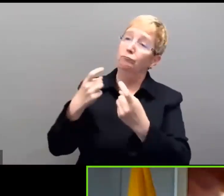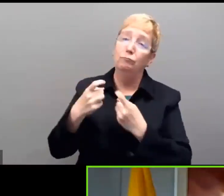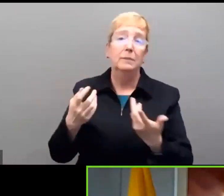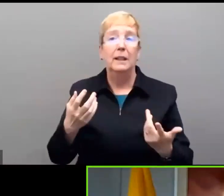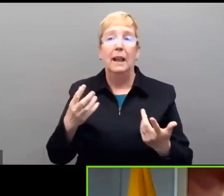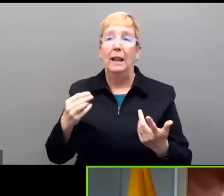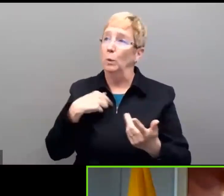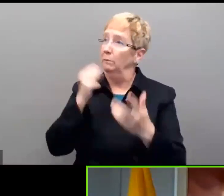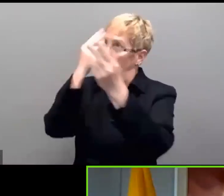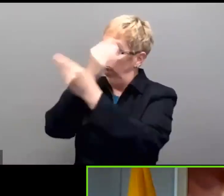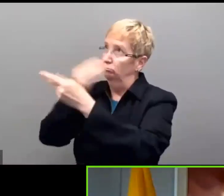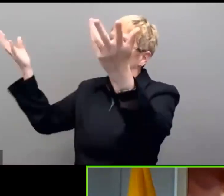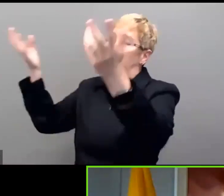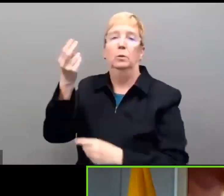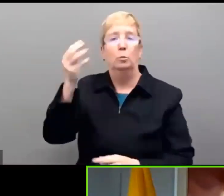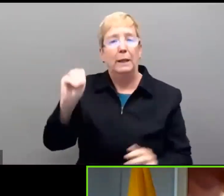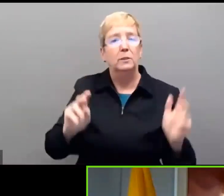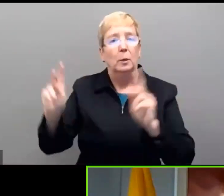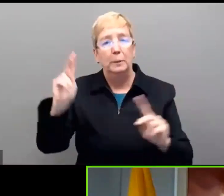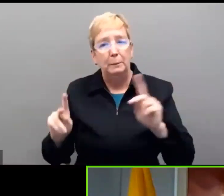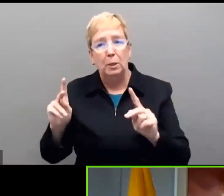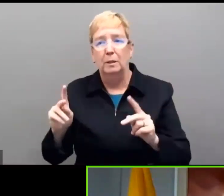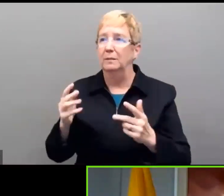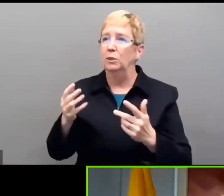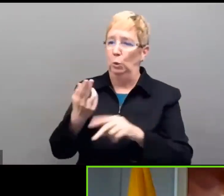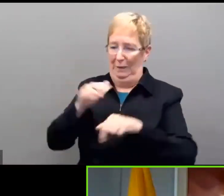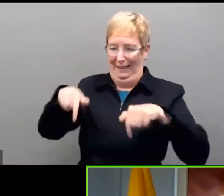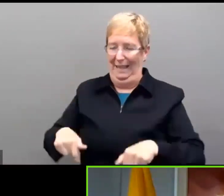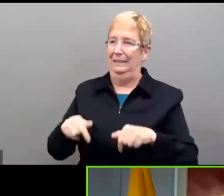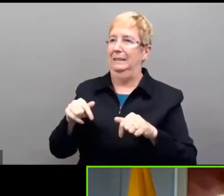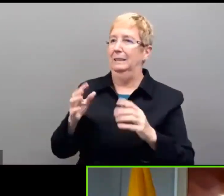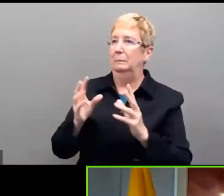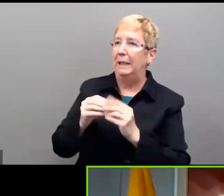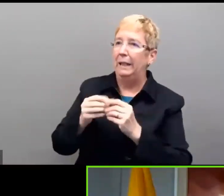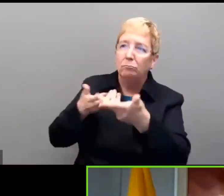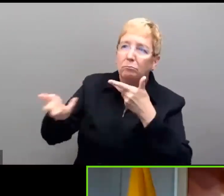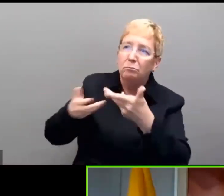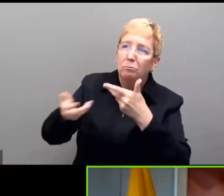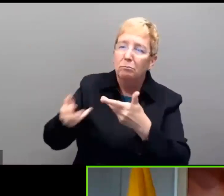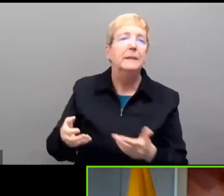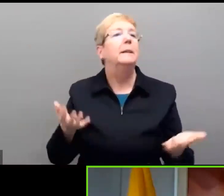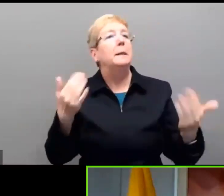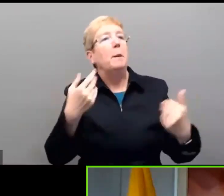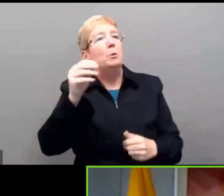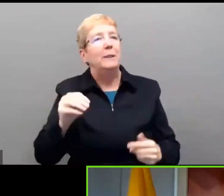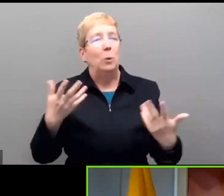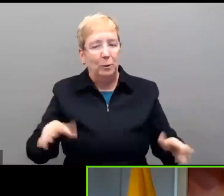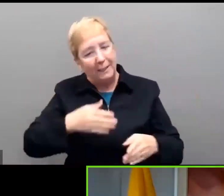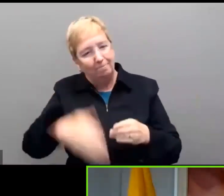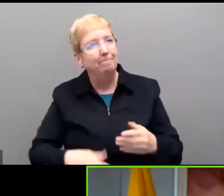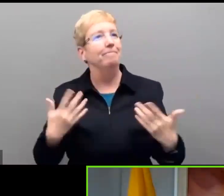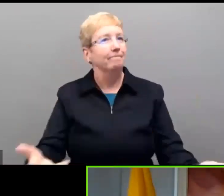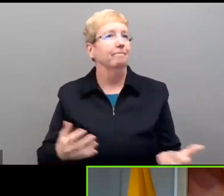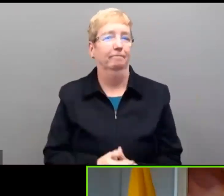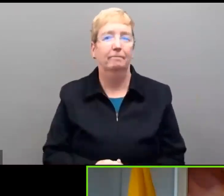difíciles, pero también hacer lo necesario para salvar vidas, asegurar de que no se hace pedazos el sistema de salud para que